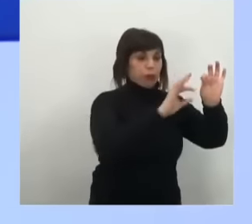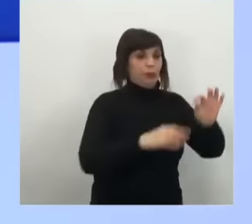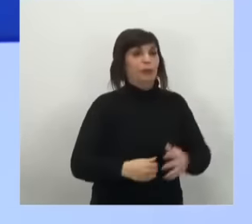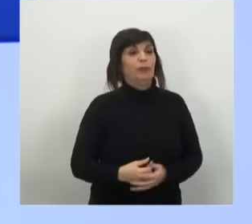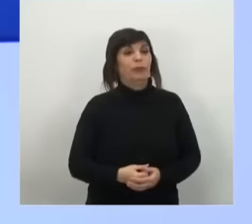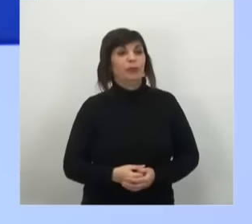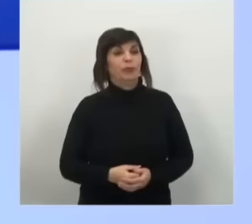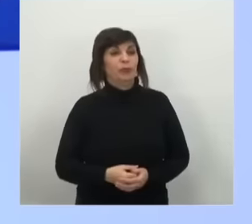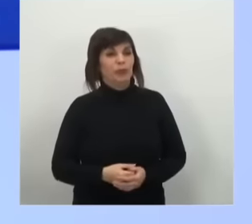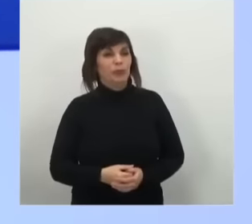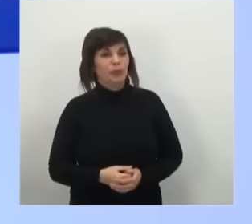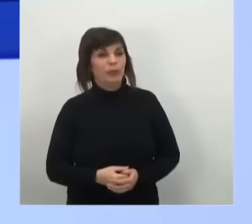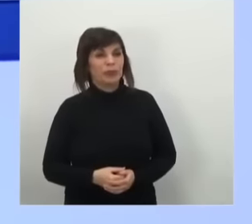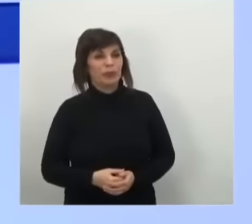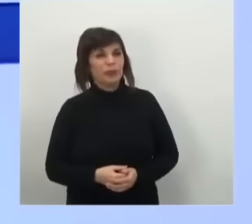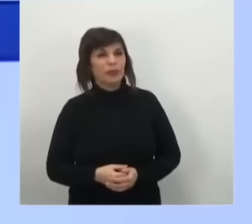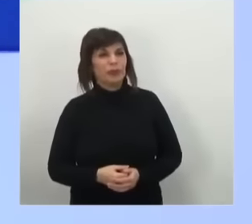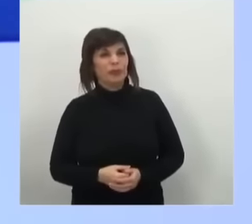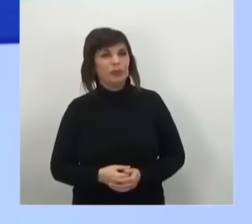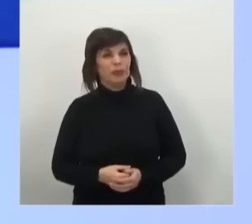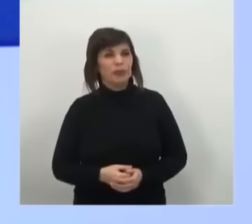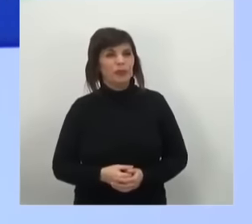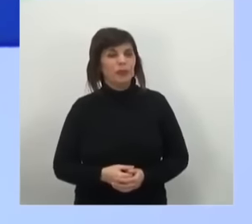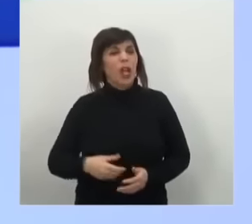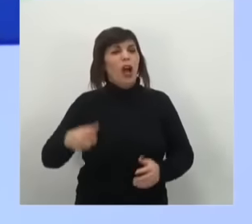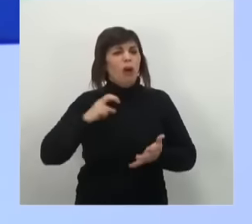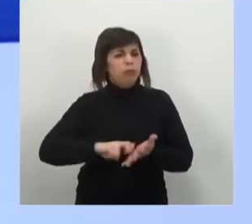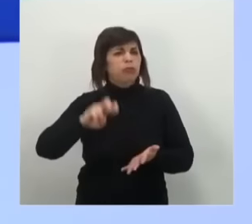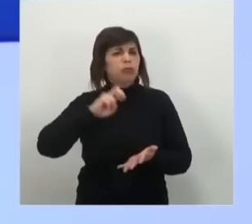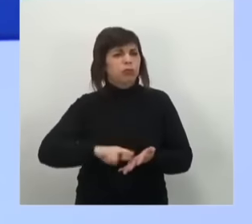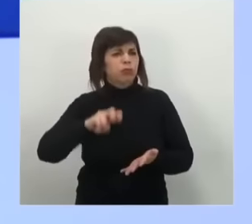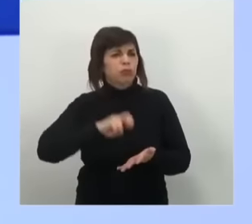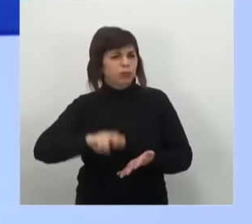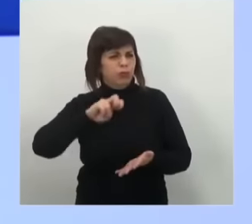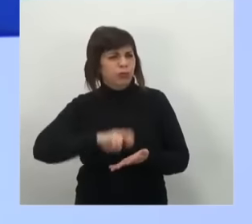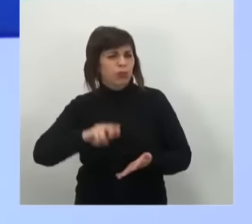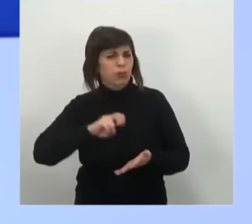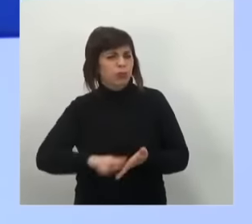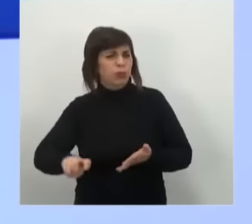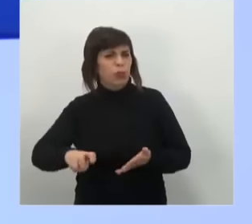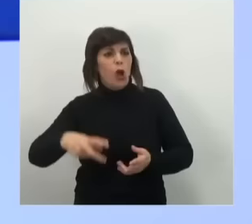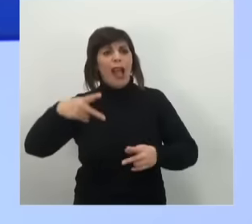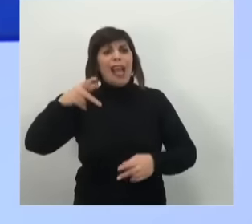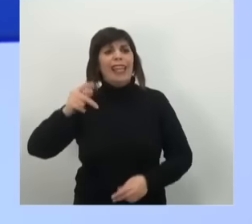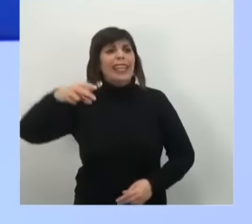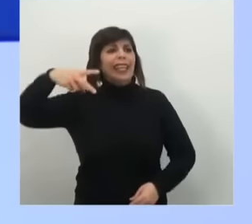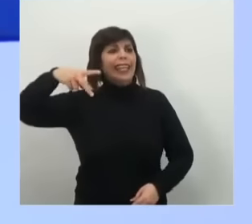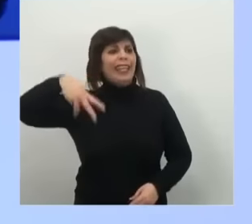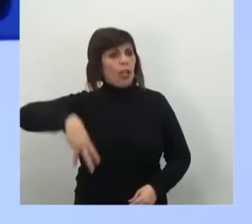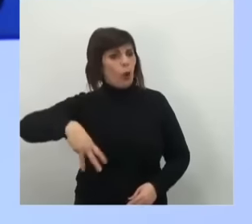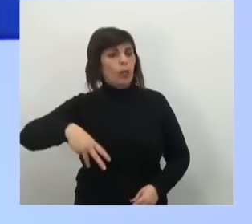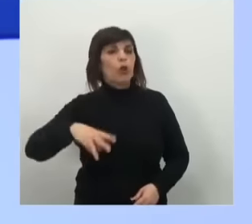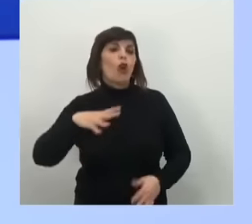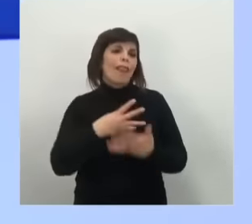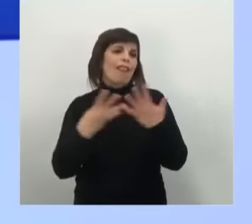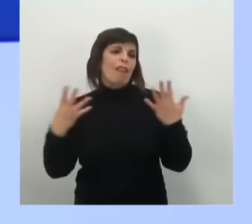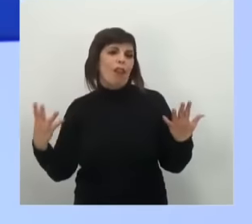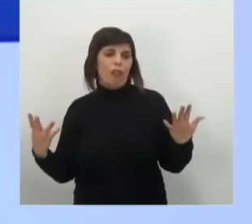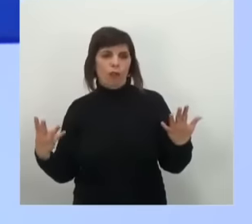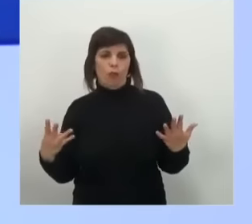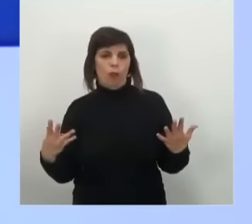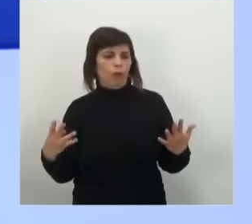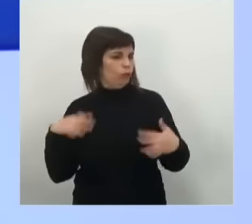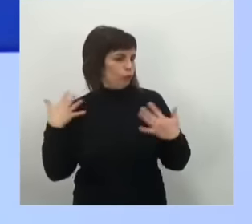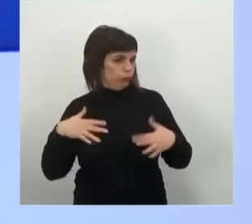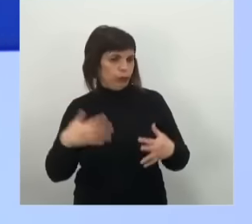dando vueltas 19 kilómetros andamos por Jerusalén estuvimos en el norte de Galilea estuve muchos